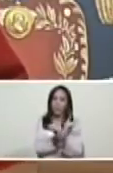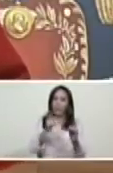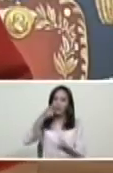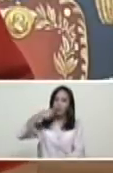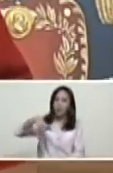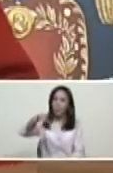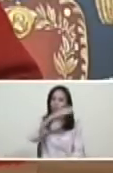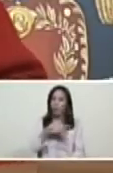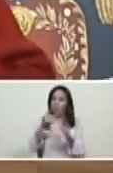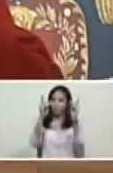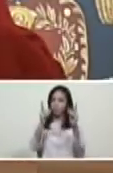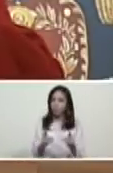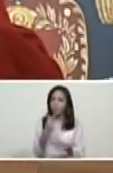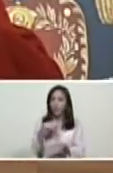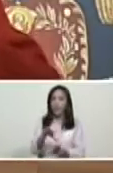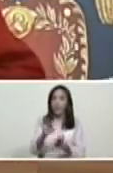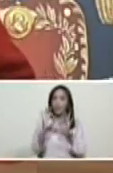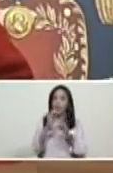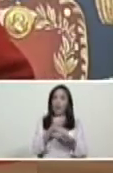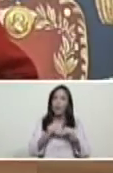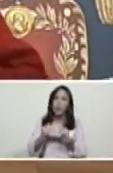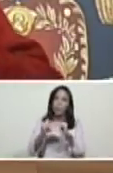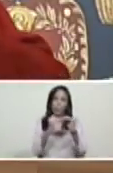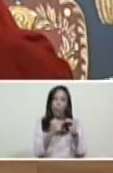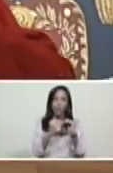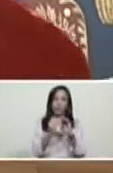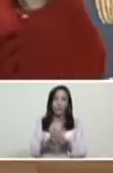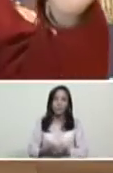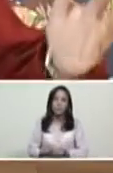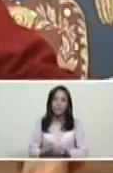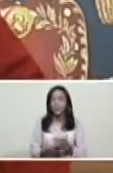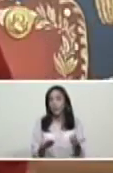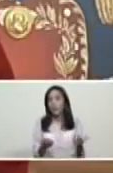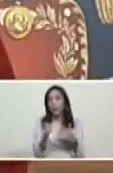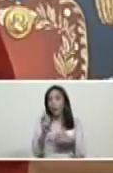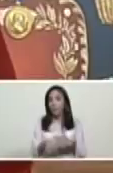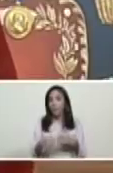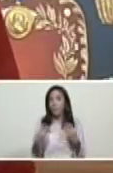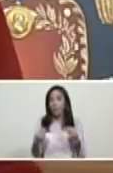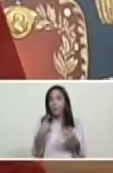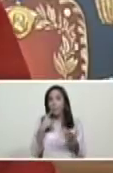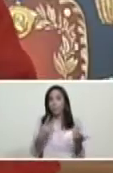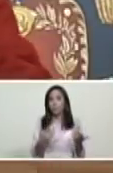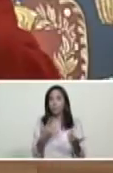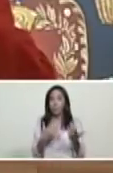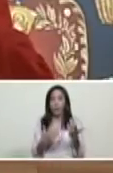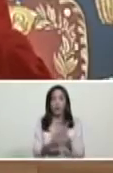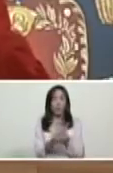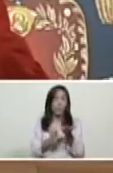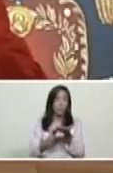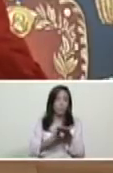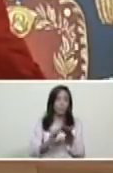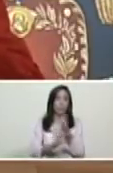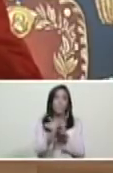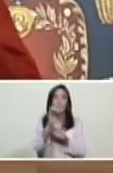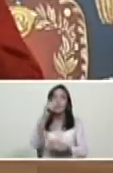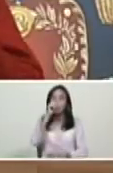comunal, a la construcción de la igualdad y a enfrentar cuantas cosas y circunstancias que nosotros hemos enfrentado. 20